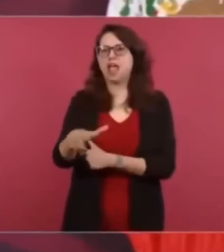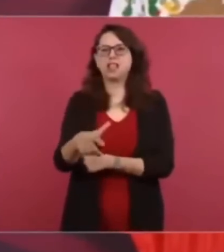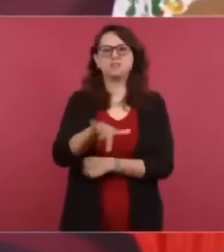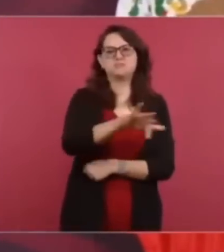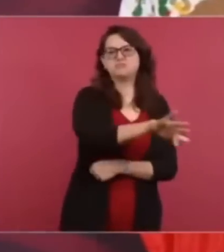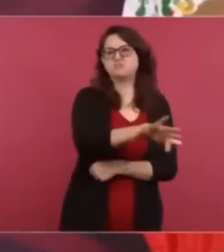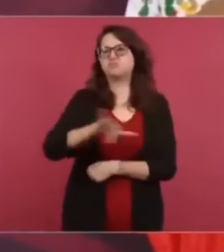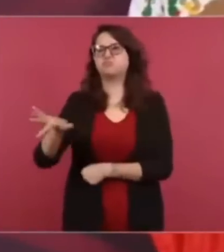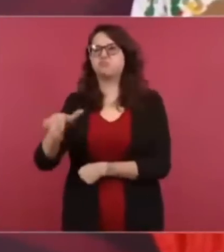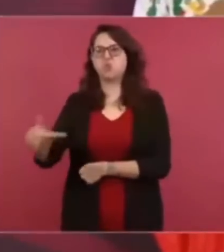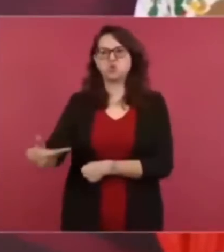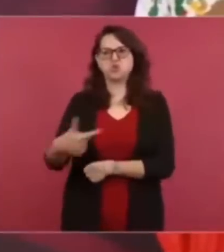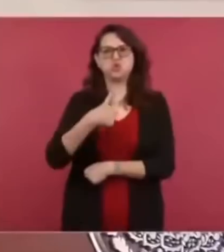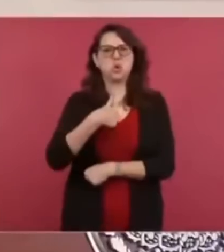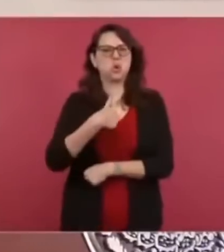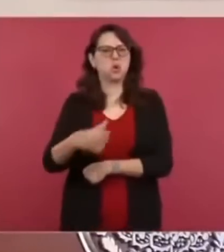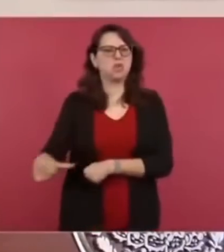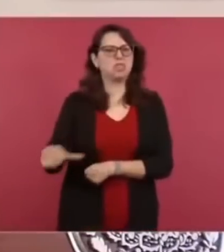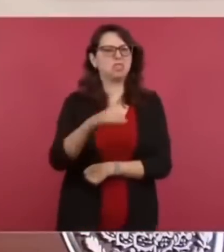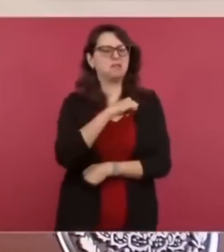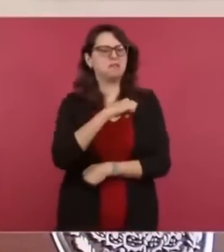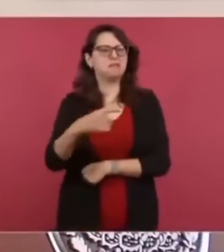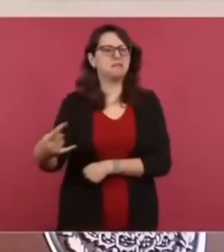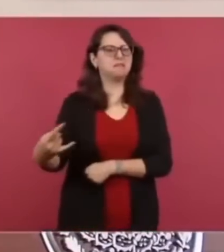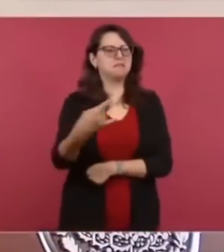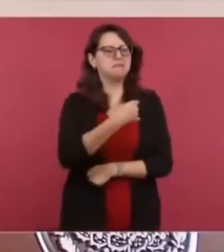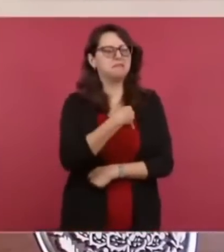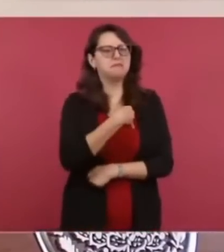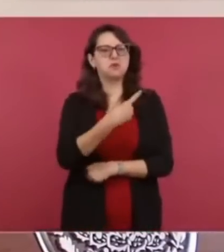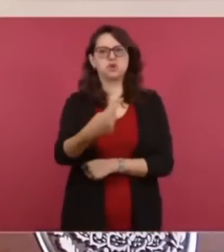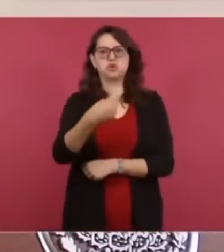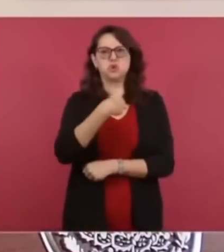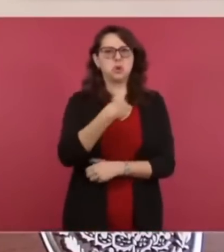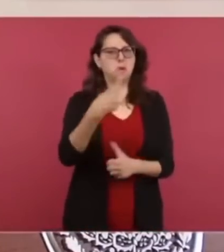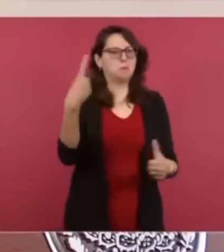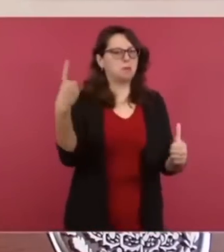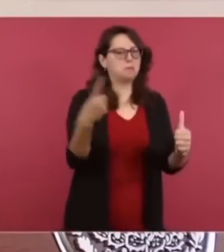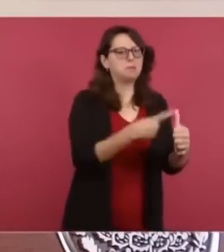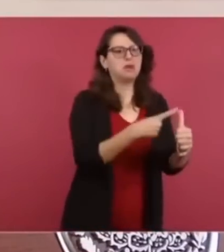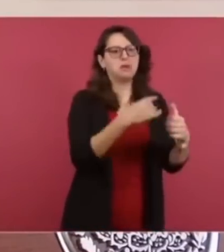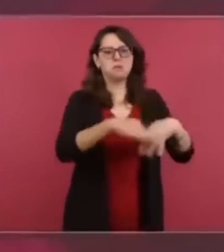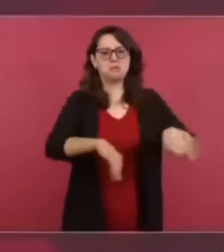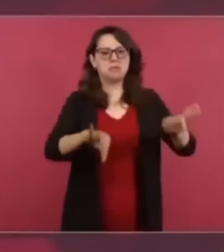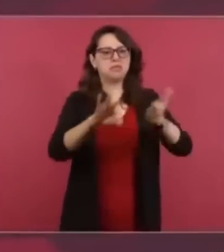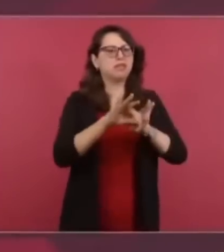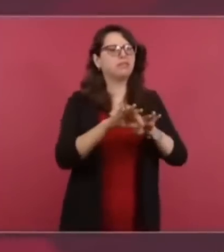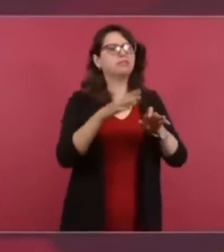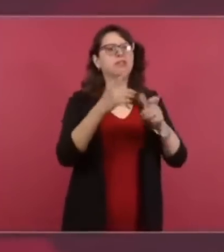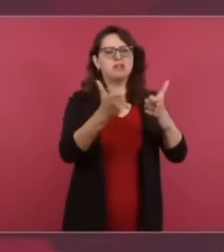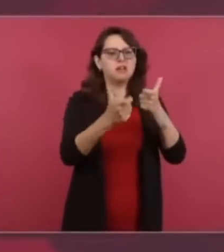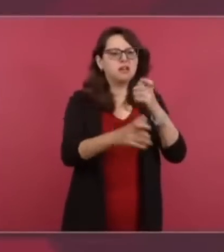y el individualismo por delante, lo material,